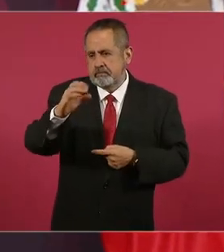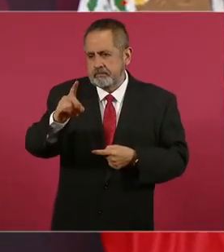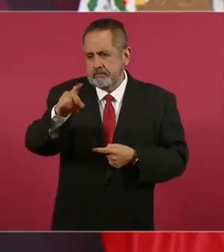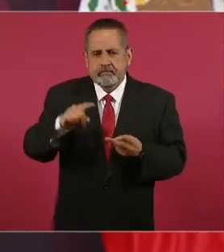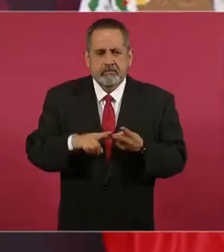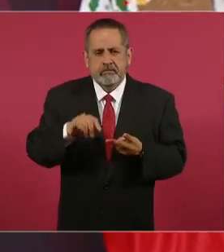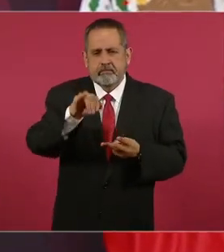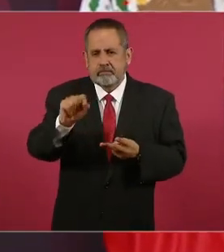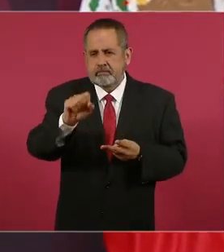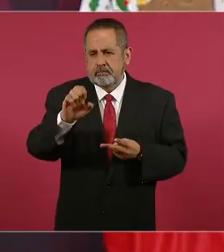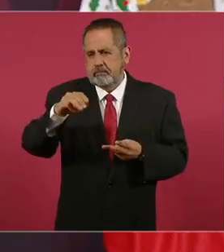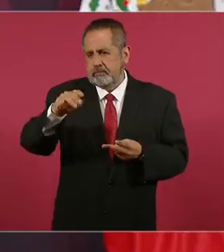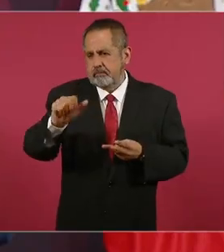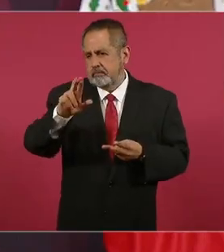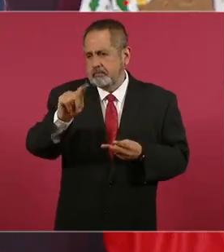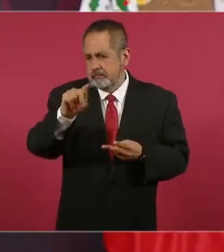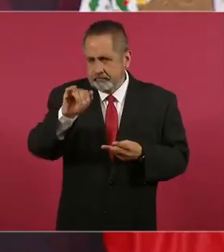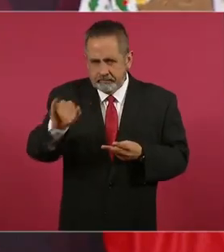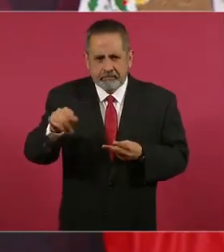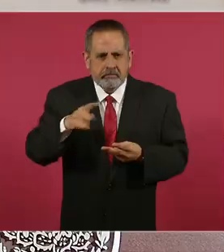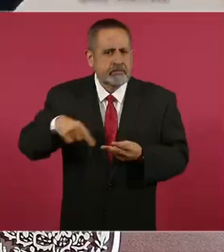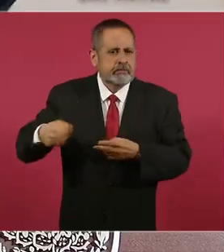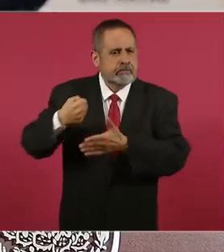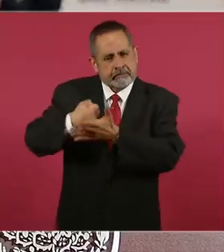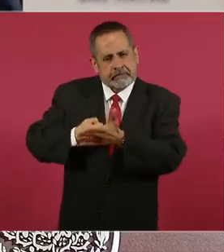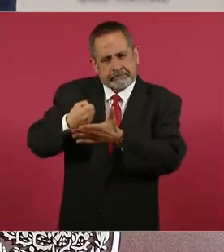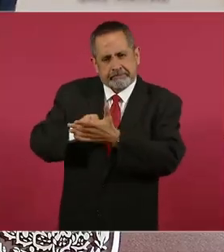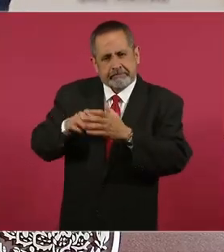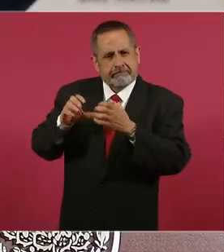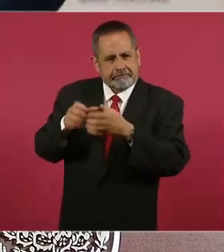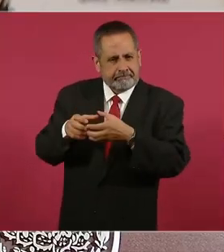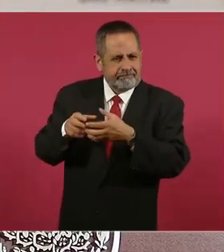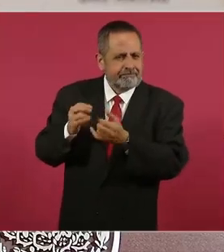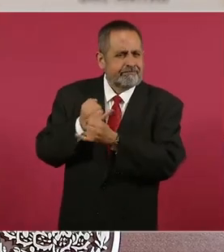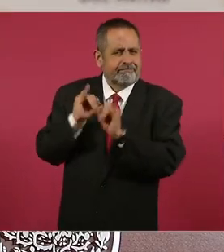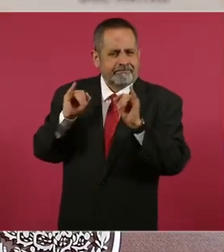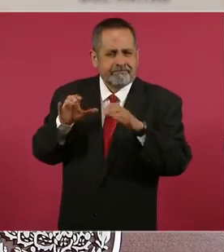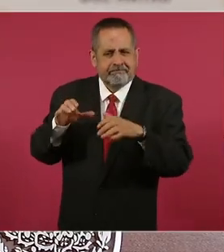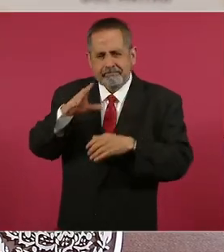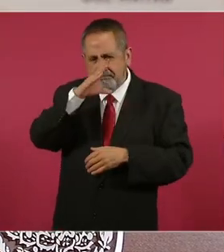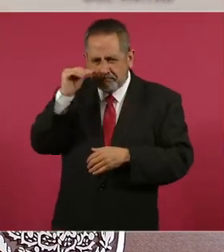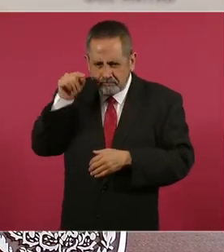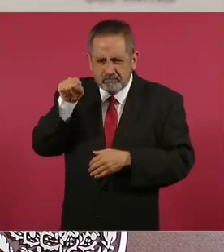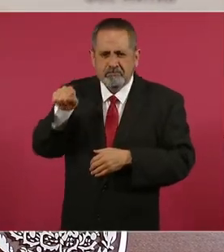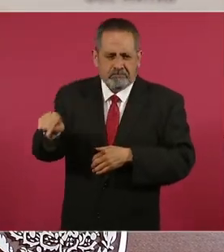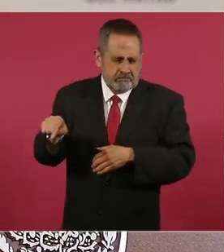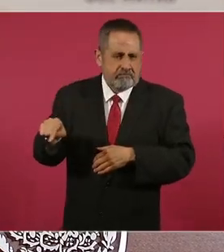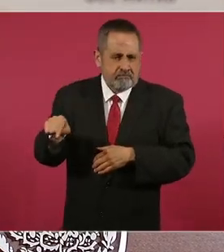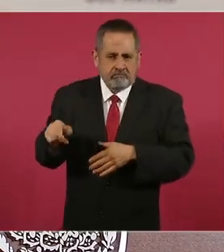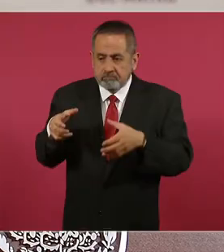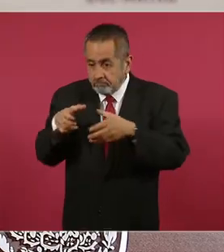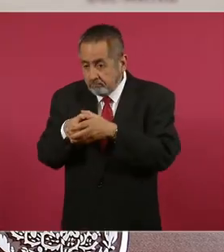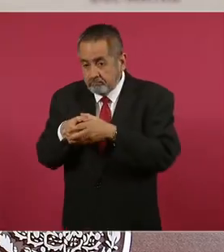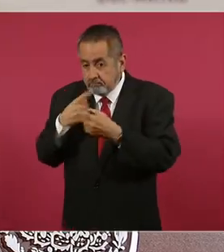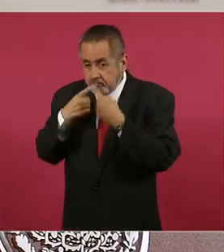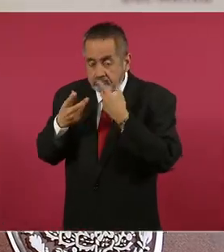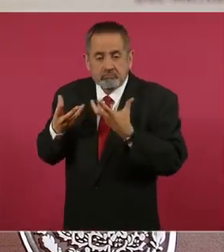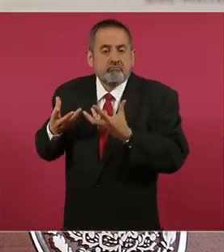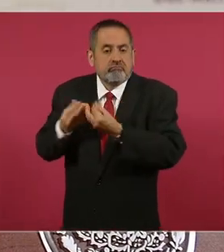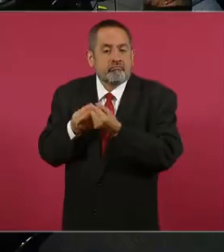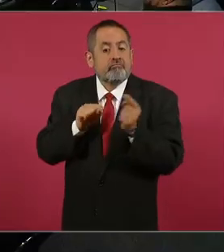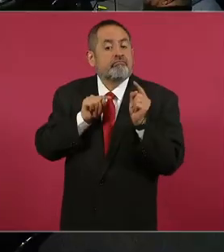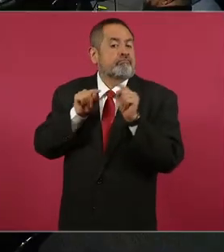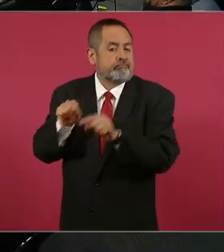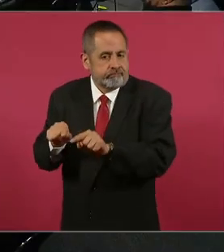José Martí, que luchaban por la independencia de Cuba, y ahí